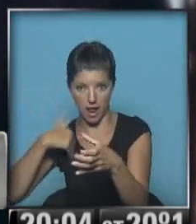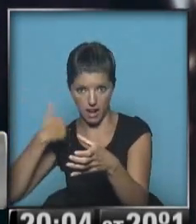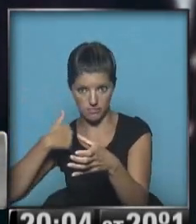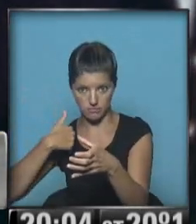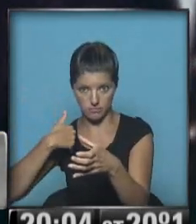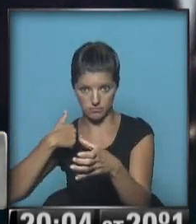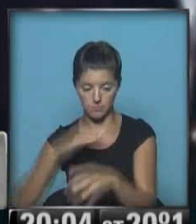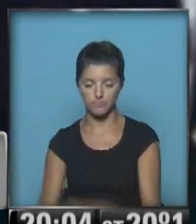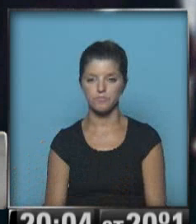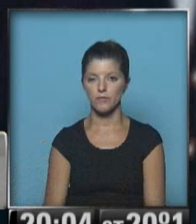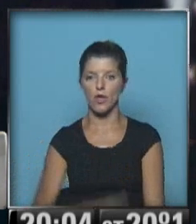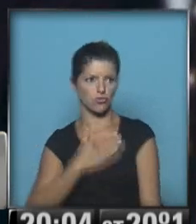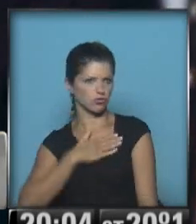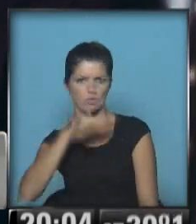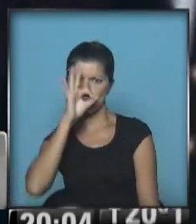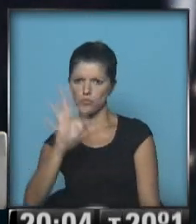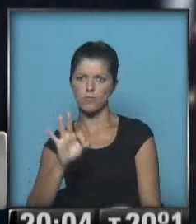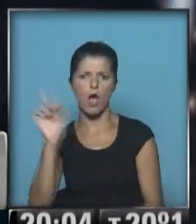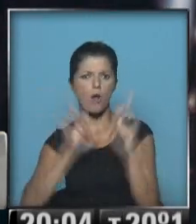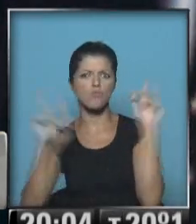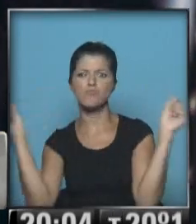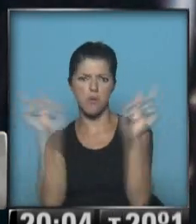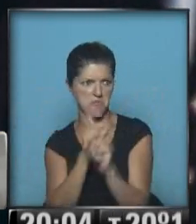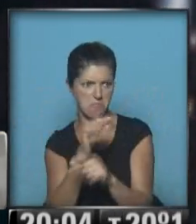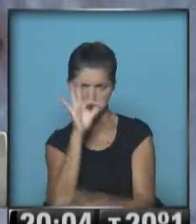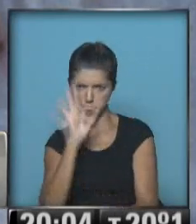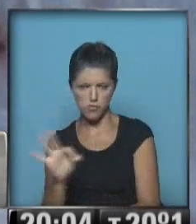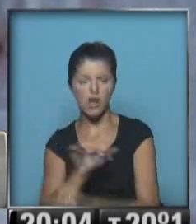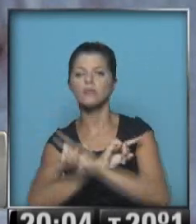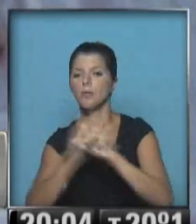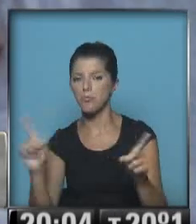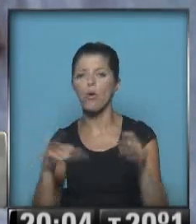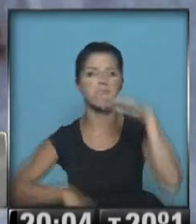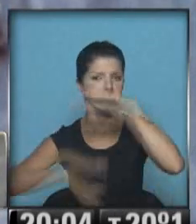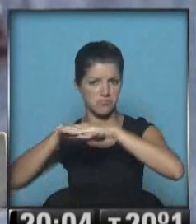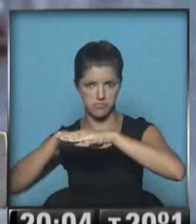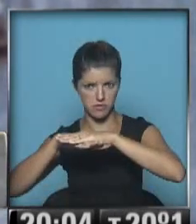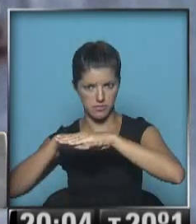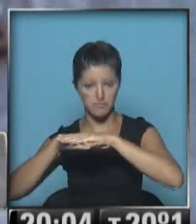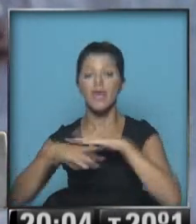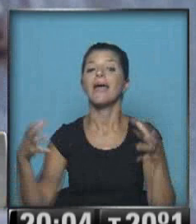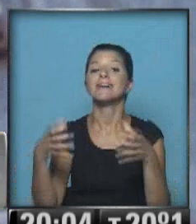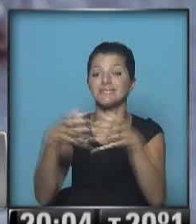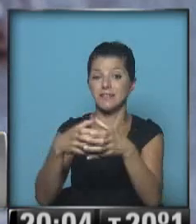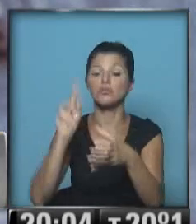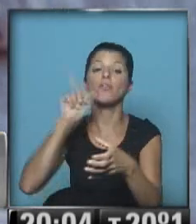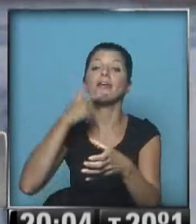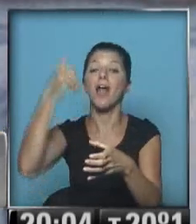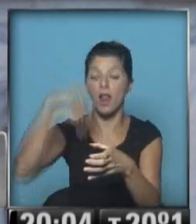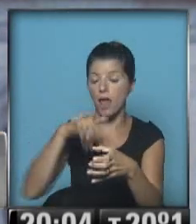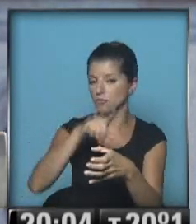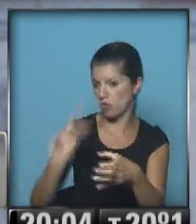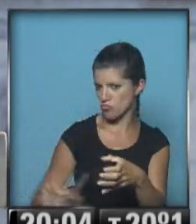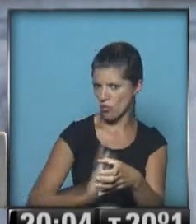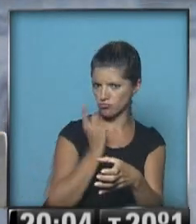Argentina jamás tuvimos ningún tipo de inconveniente ningún tipo de Límite el centro islámico está orgulloso de